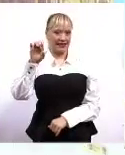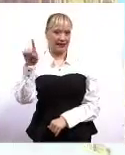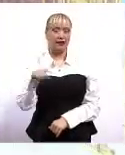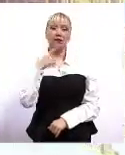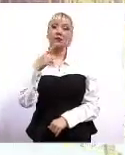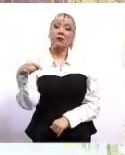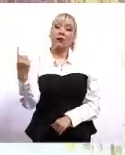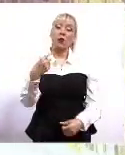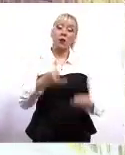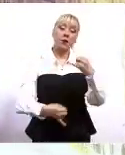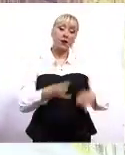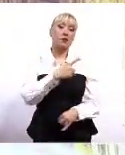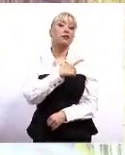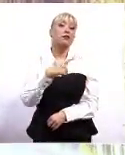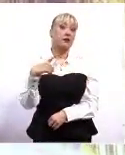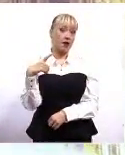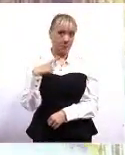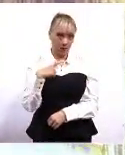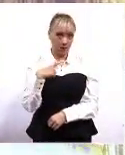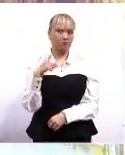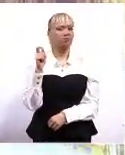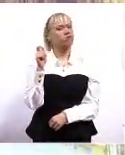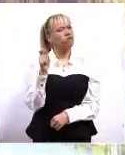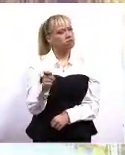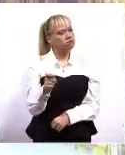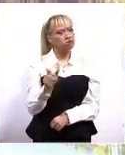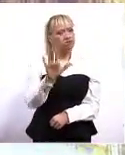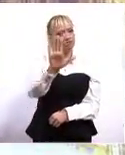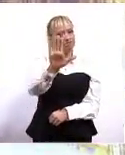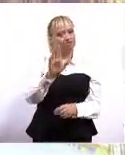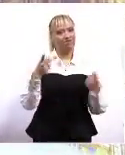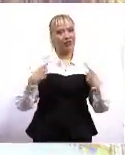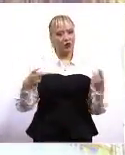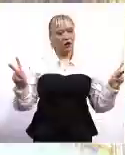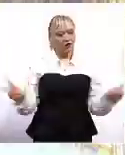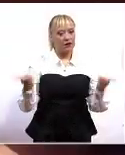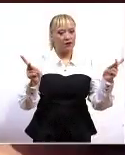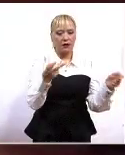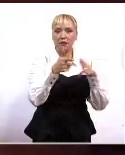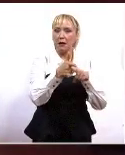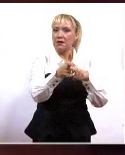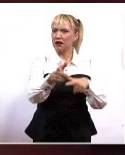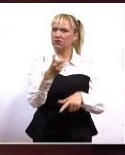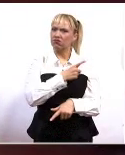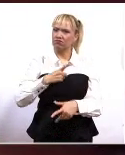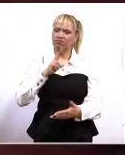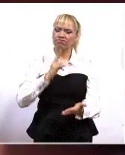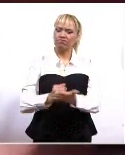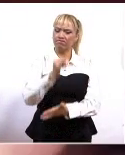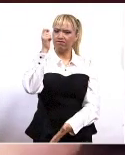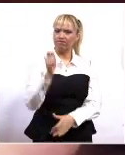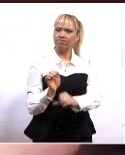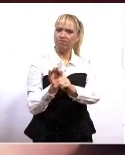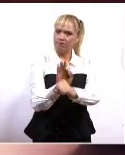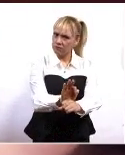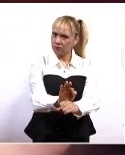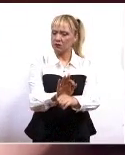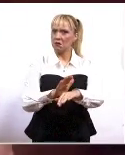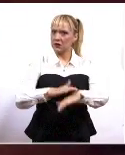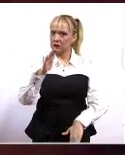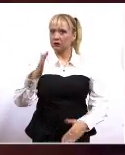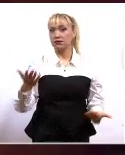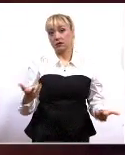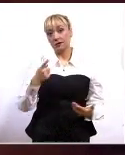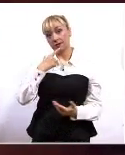de justicia deben contribuir con sus sentencias a erradicar la trata de personas. Lilia Mónica López Benítez, consejera